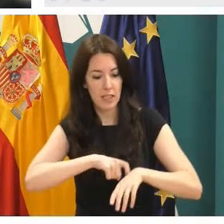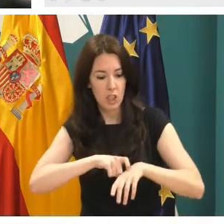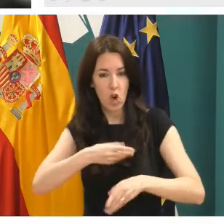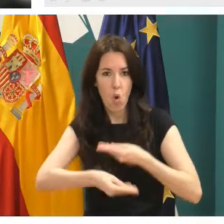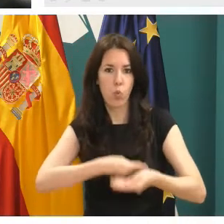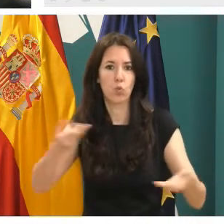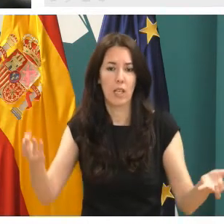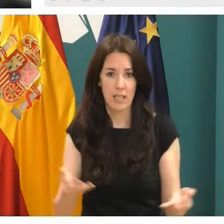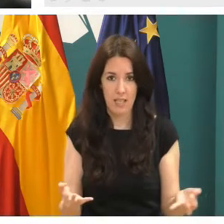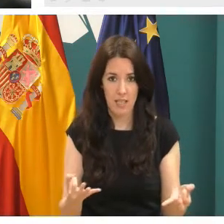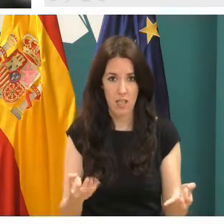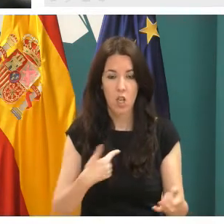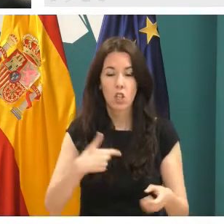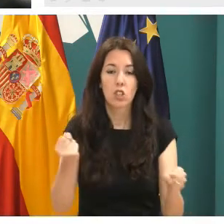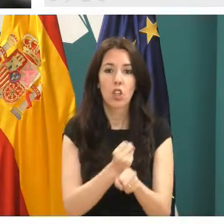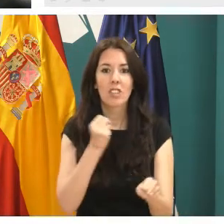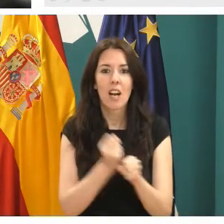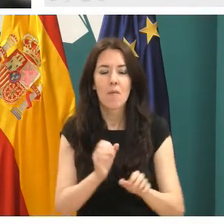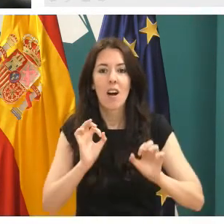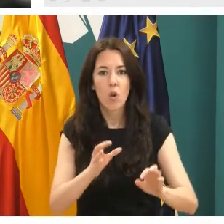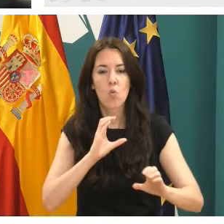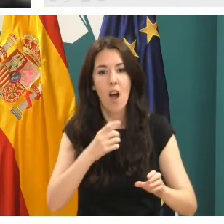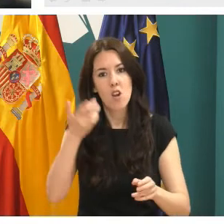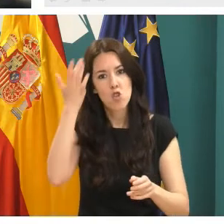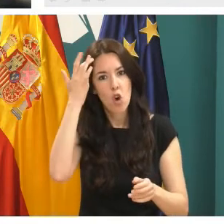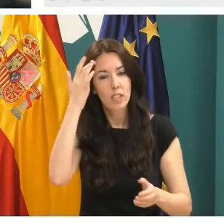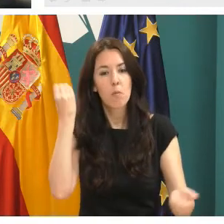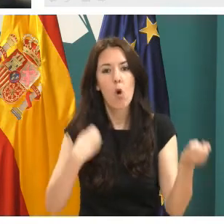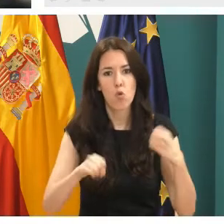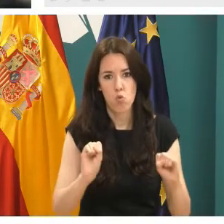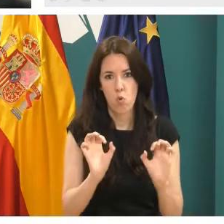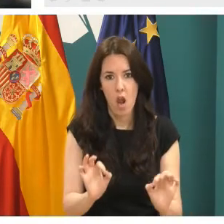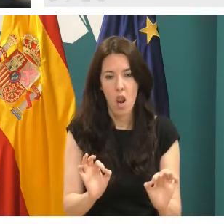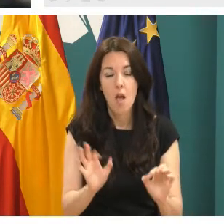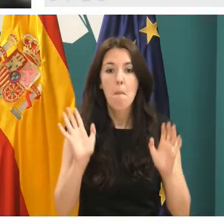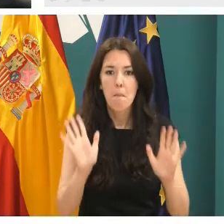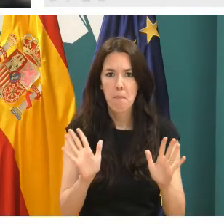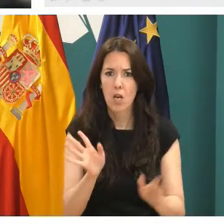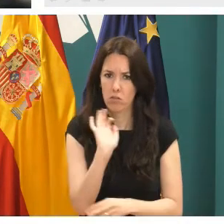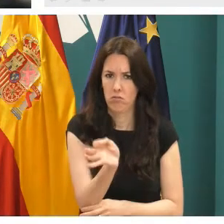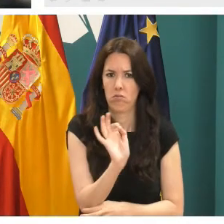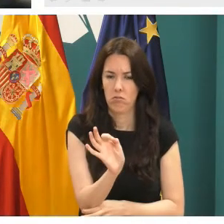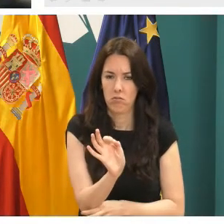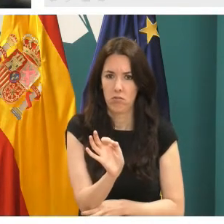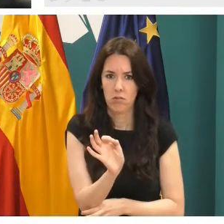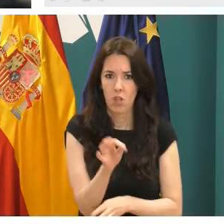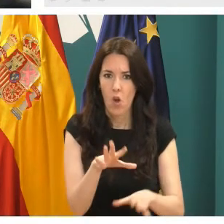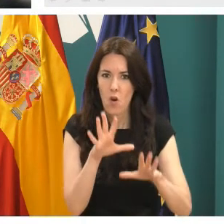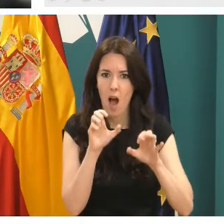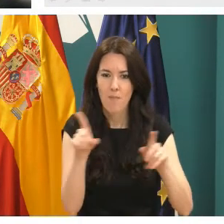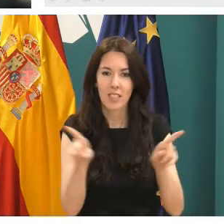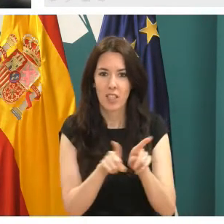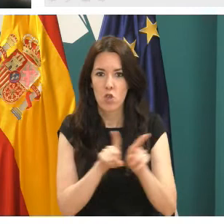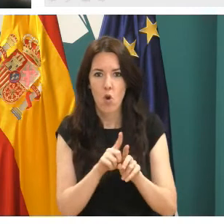manejemos. Yo trabajo con un paradigma cognitivo-conductual, pero la verdad que he aprendido a ser lo más